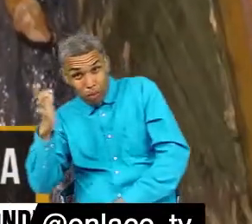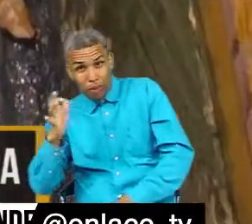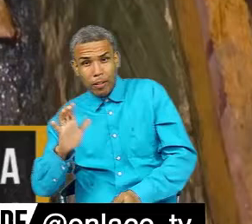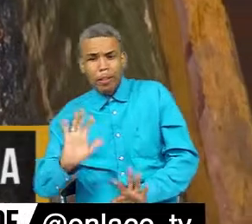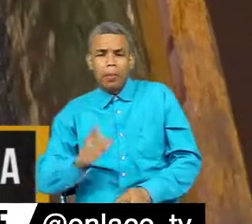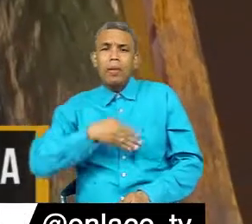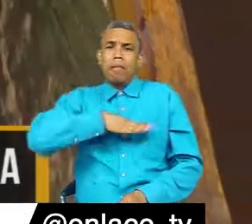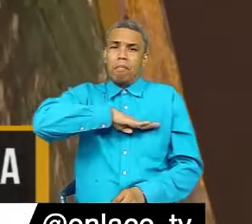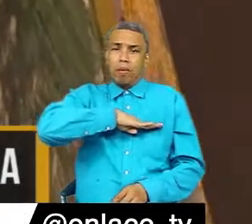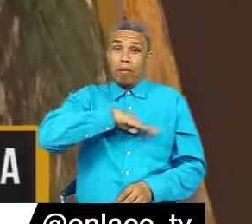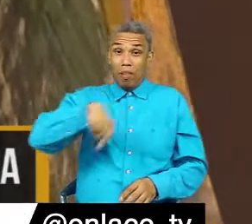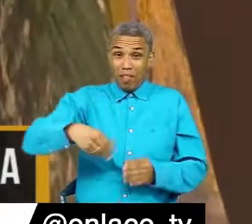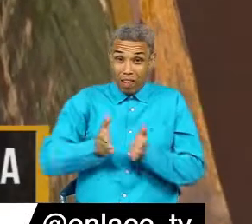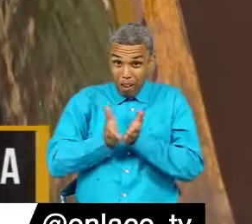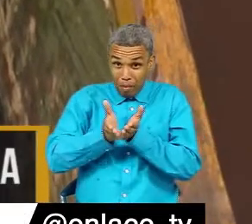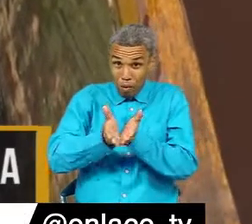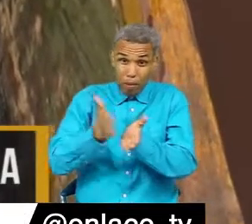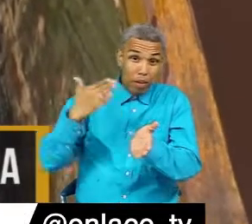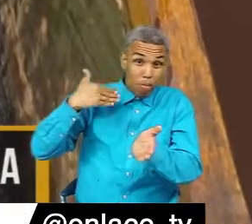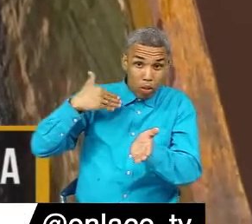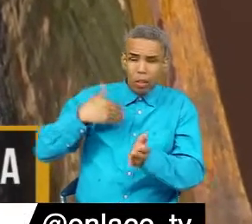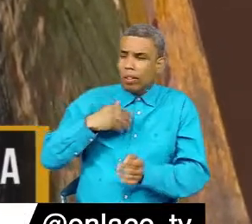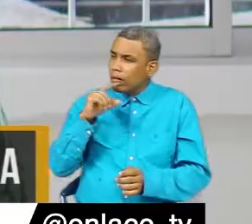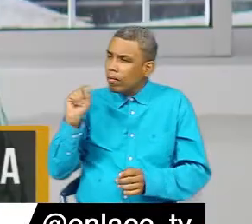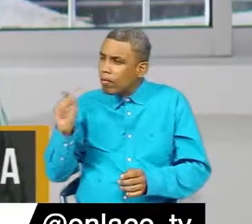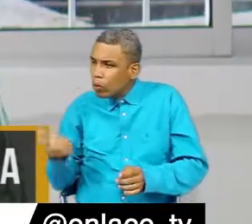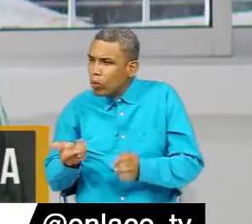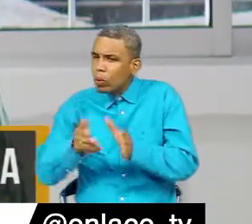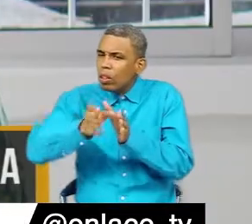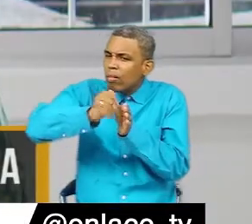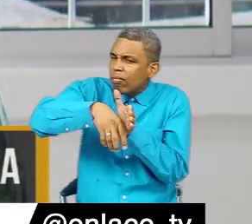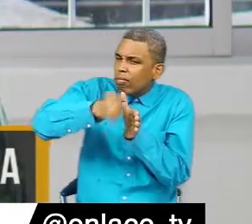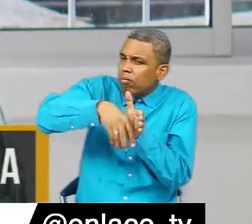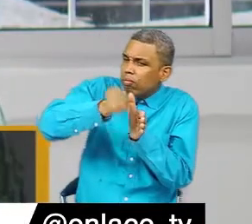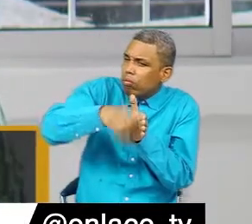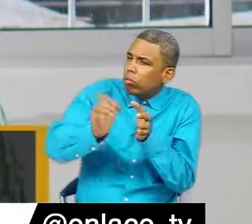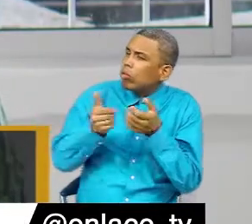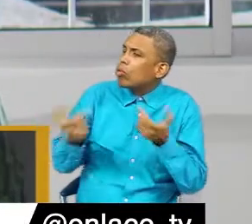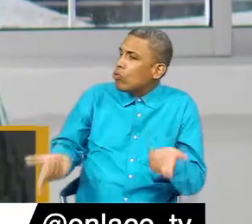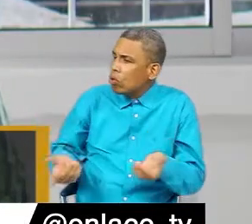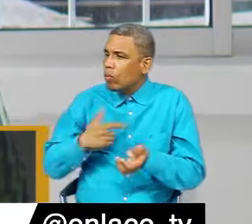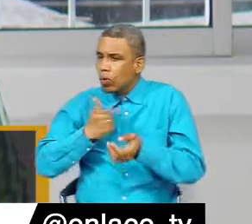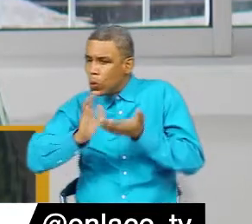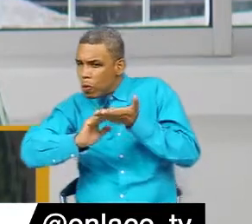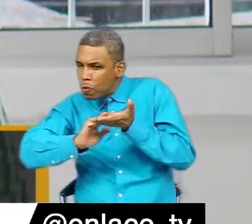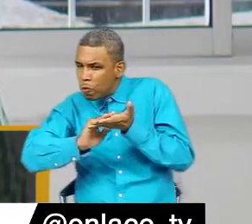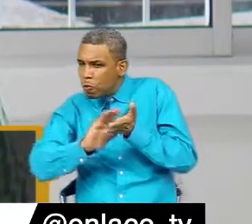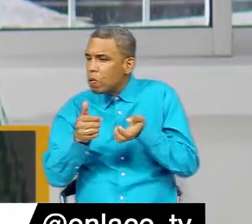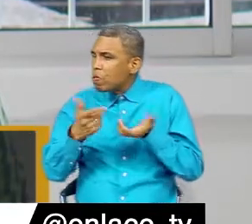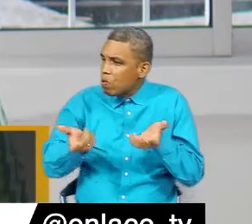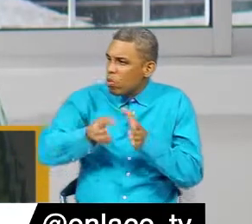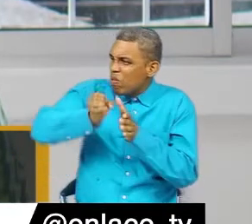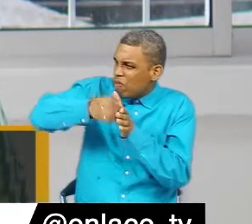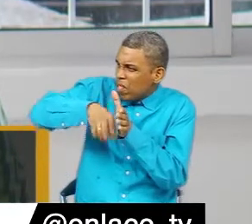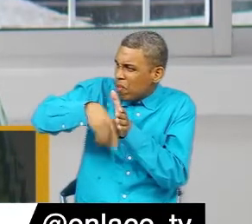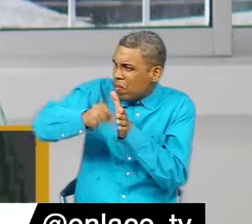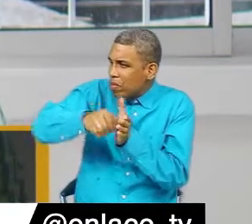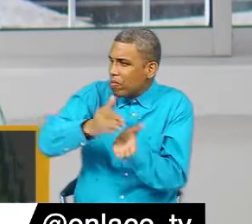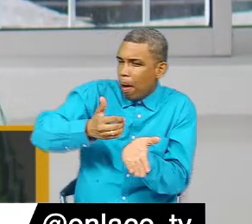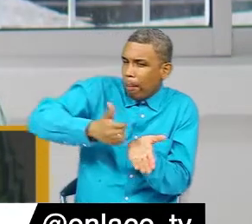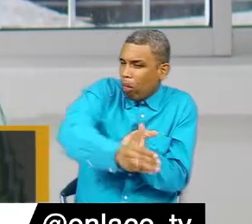programas relacionados principalmente con el manejo de los residuos sólidos, buscar alternativas de solución para evitar el vertimiento de las